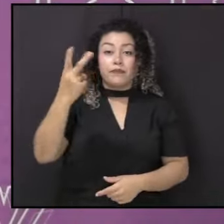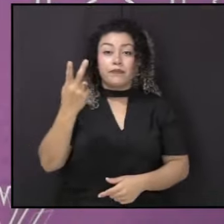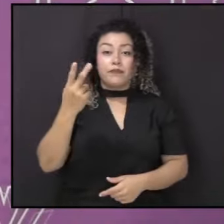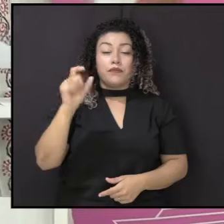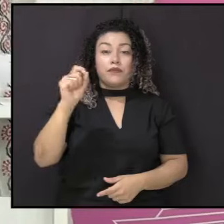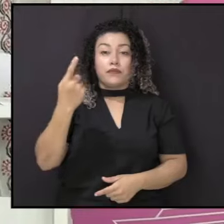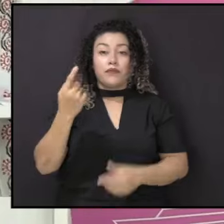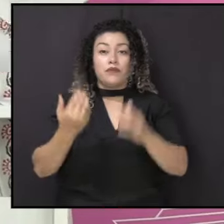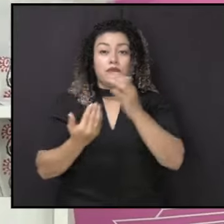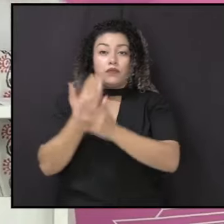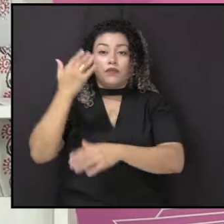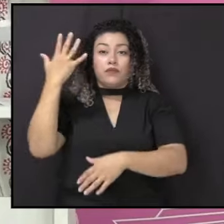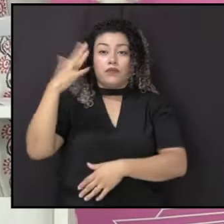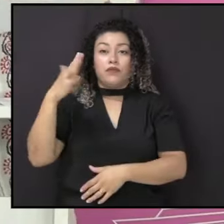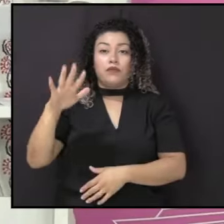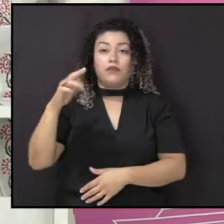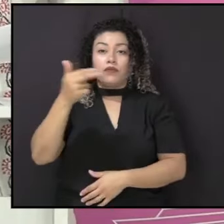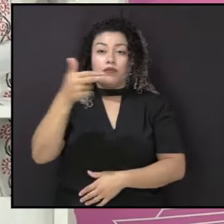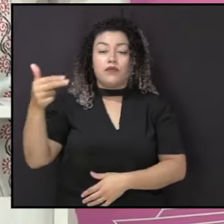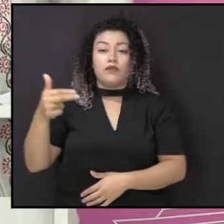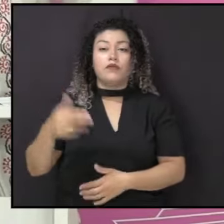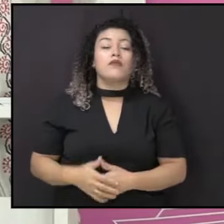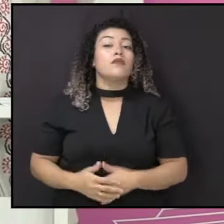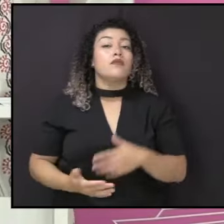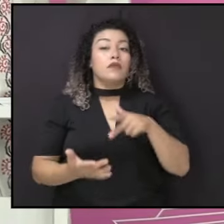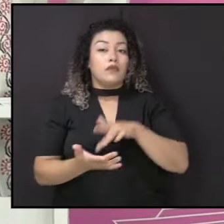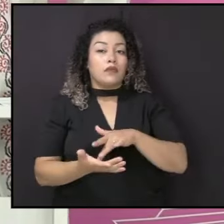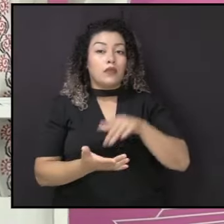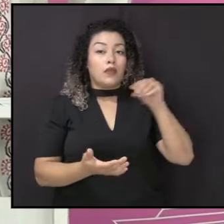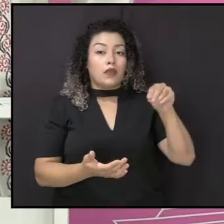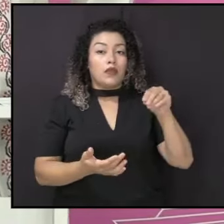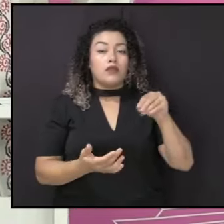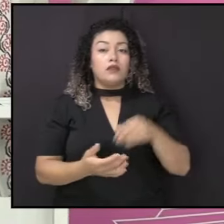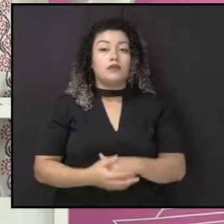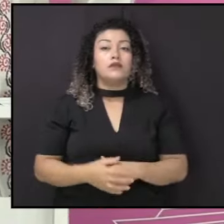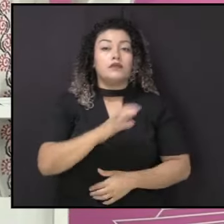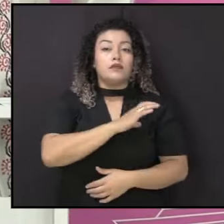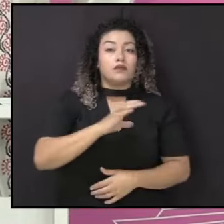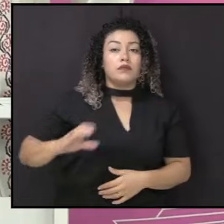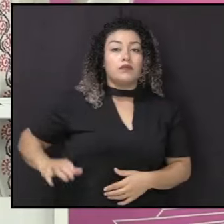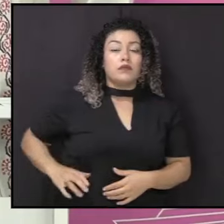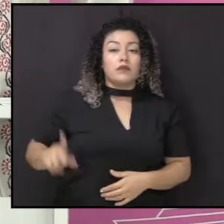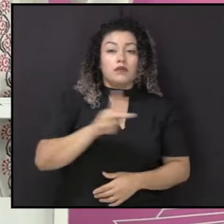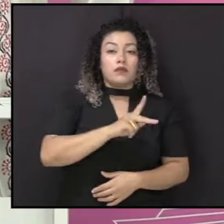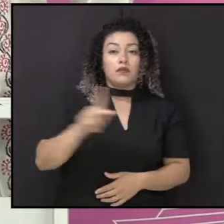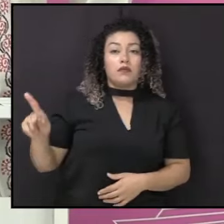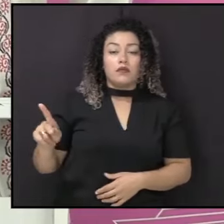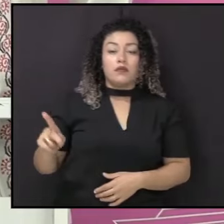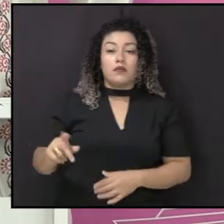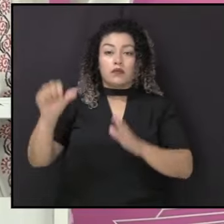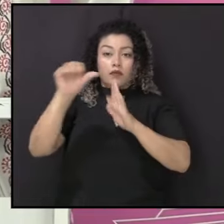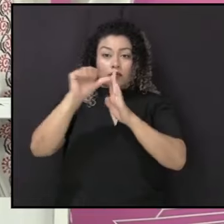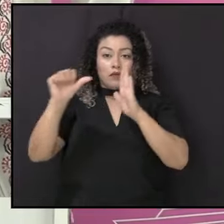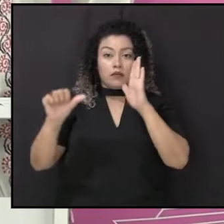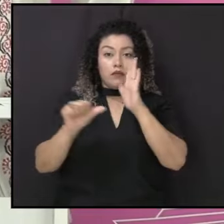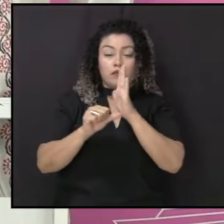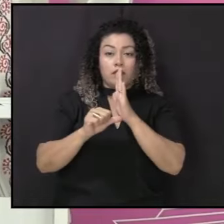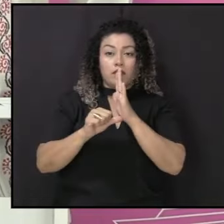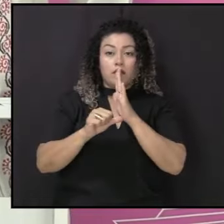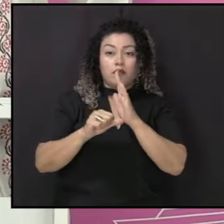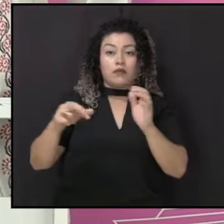Madrid. Gracias, candidata. Les recuerdo, por favor, a las candidatas participantes que con base al artículo 42, numeral 2